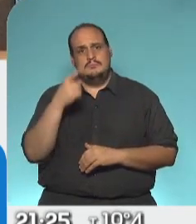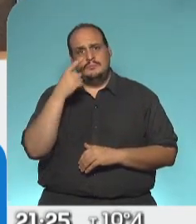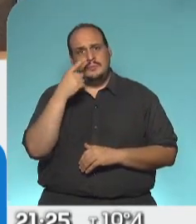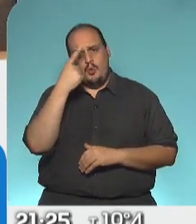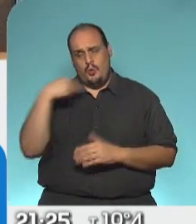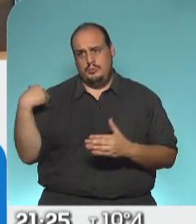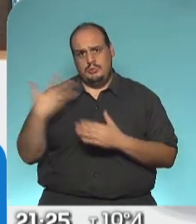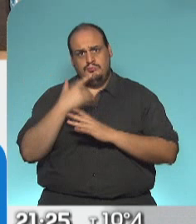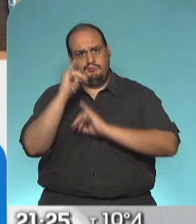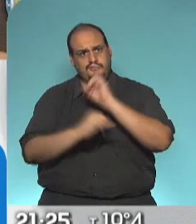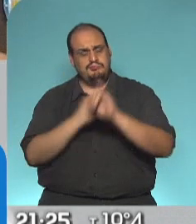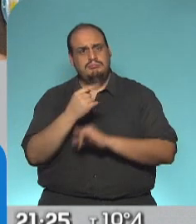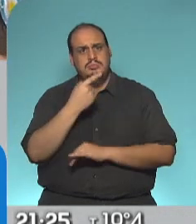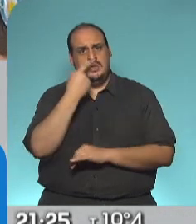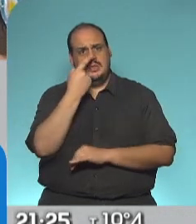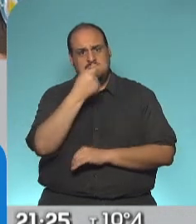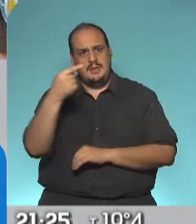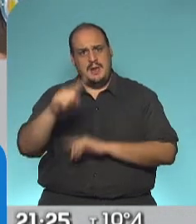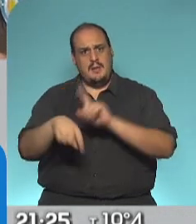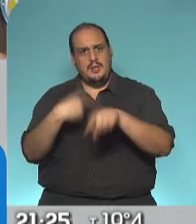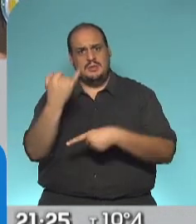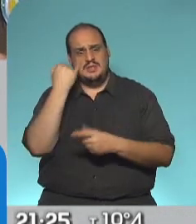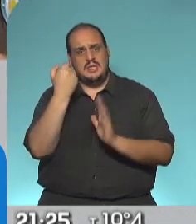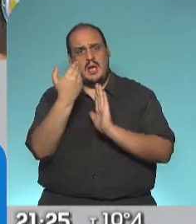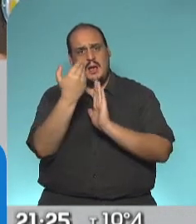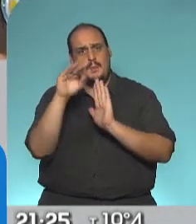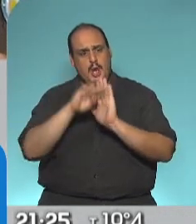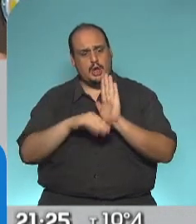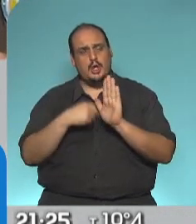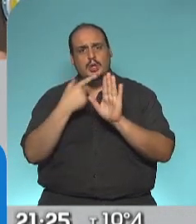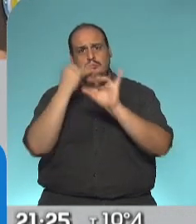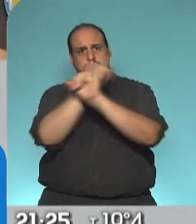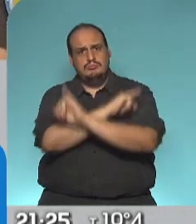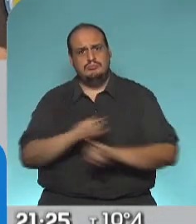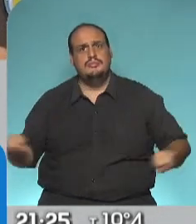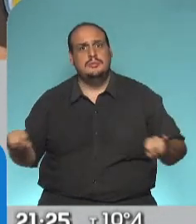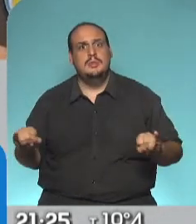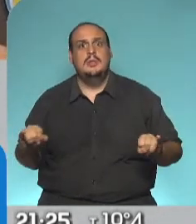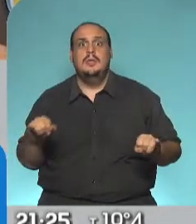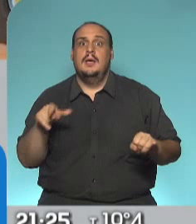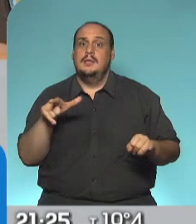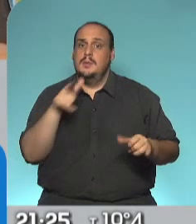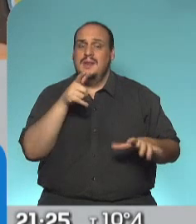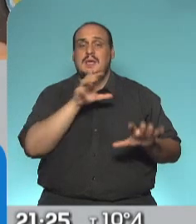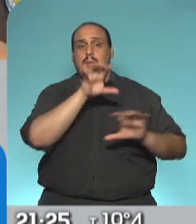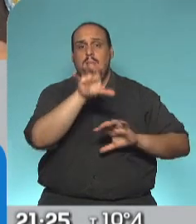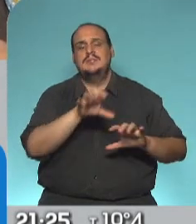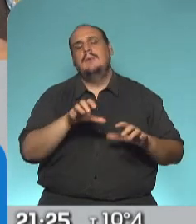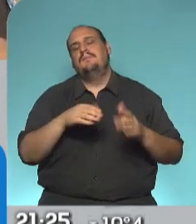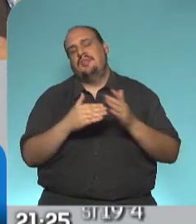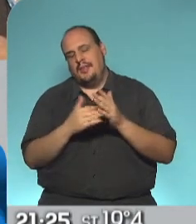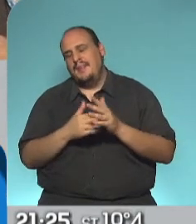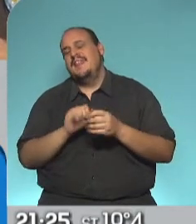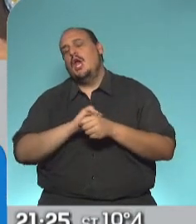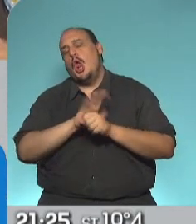si la semana próxima ya se presentan protocolos quiere decir que en algunas provincias entendiendo cómo se ha propagado coronavirus